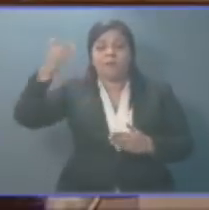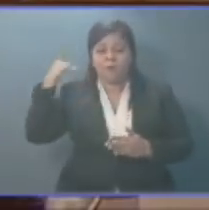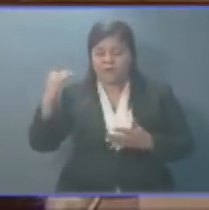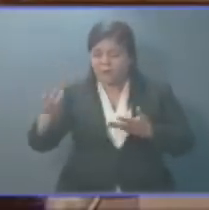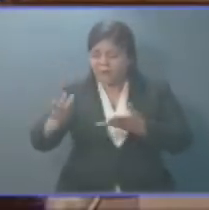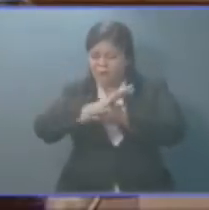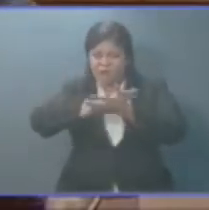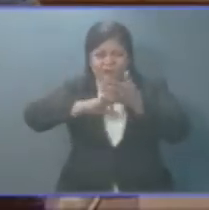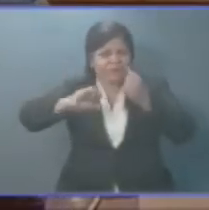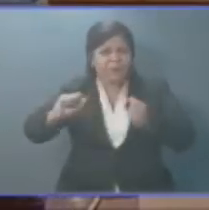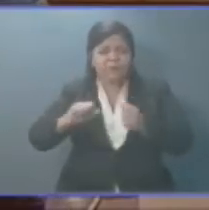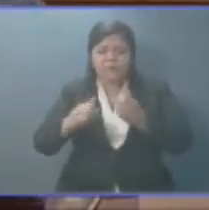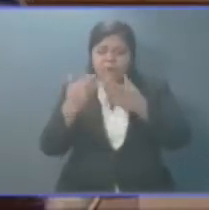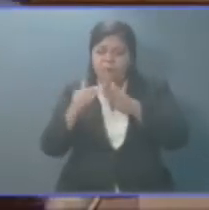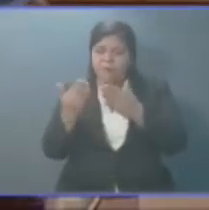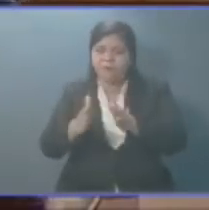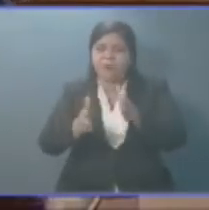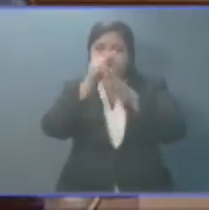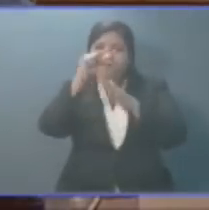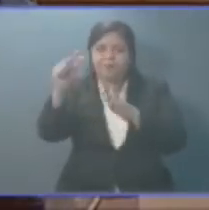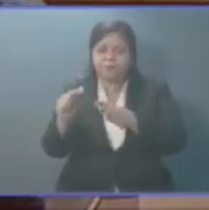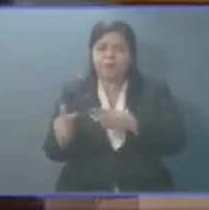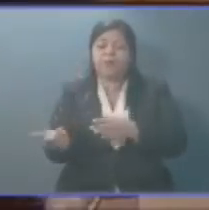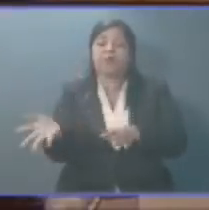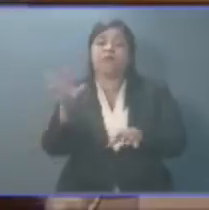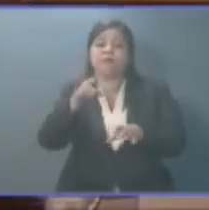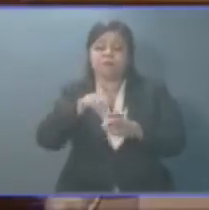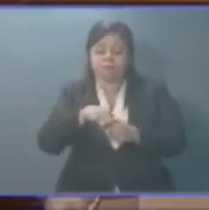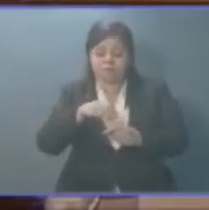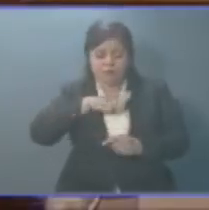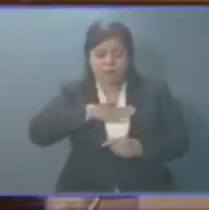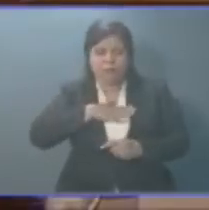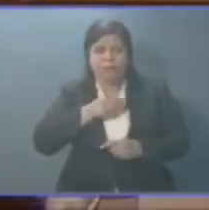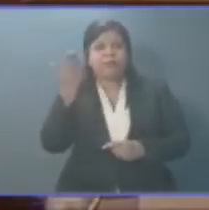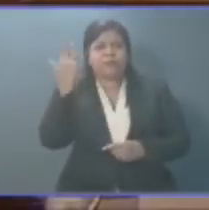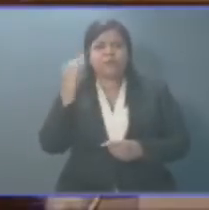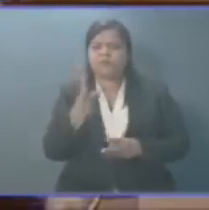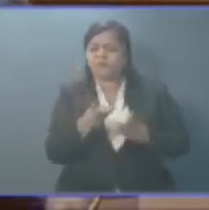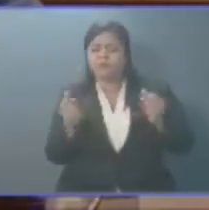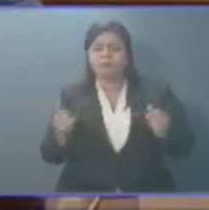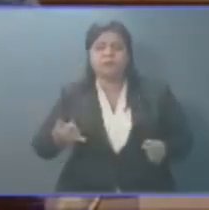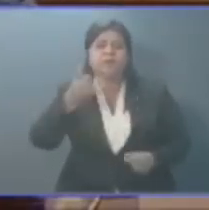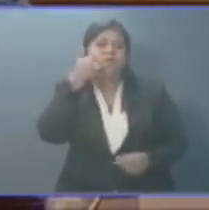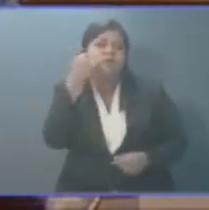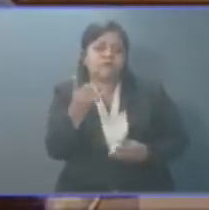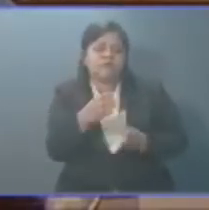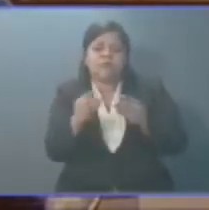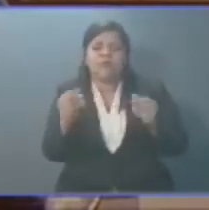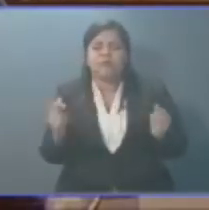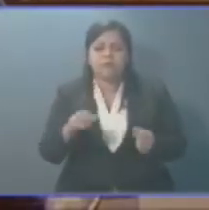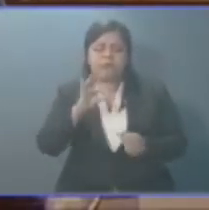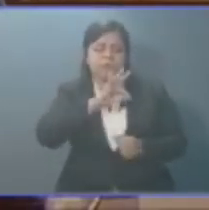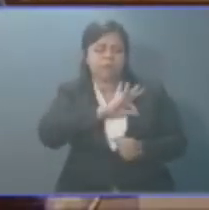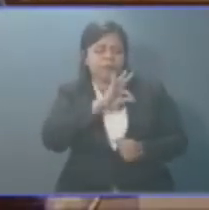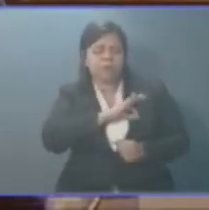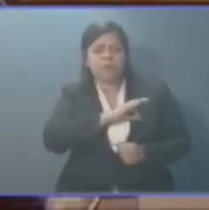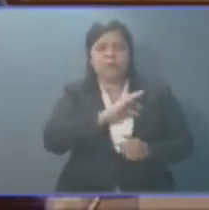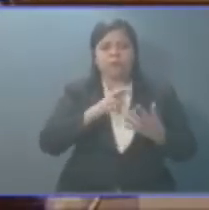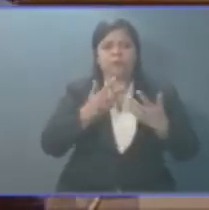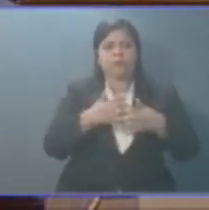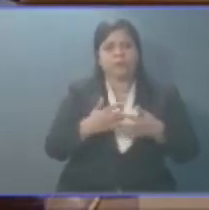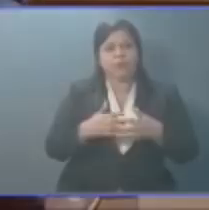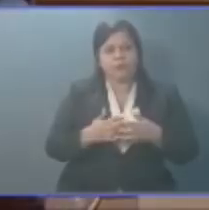que han tenido en las carteras de Estado, incluyendo la nuestra, que con una llamada telefónica resolvían el problema a favor del empleador.